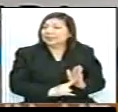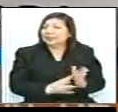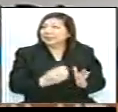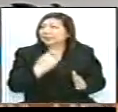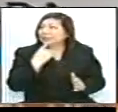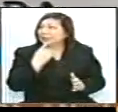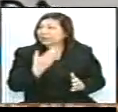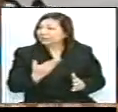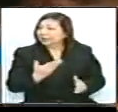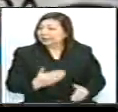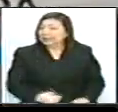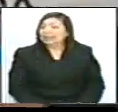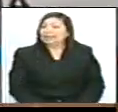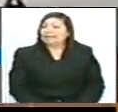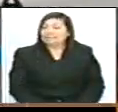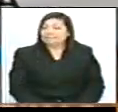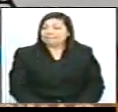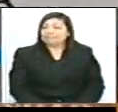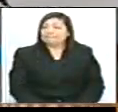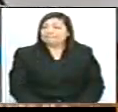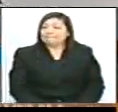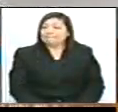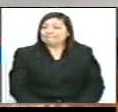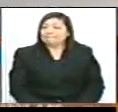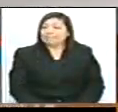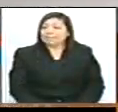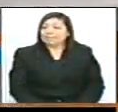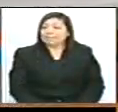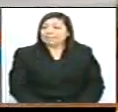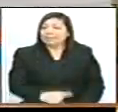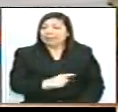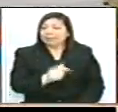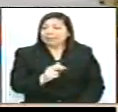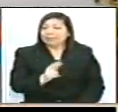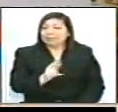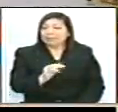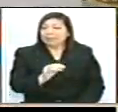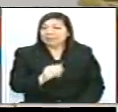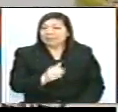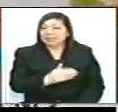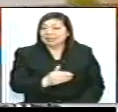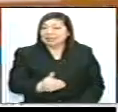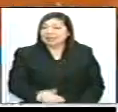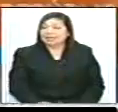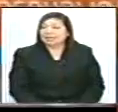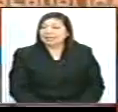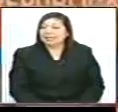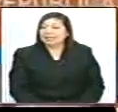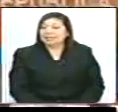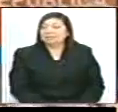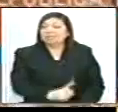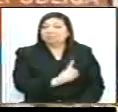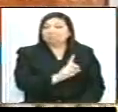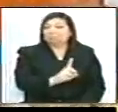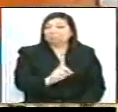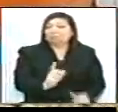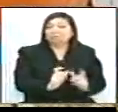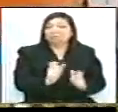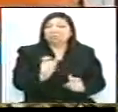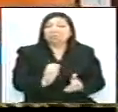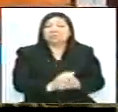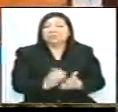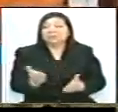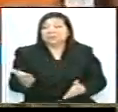por supuesto agradecer al congresista Zacarías Lapa, al congresista Armando Villanueva, a la congresista Sonia Echevarría,